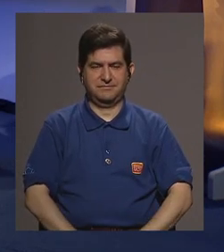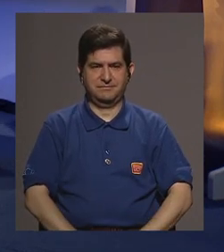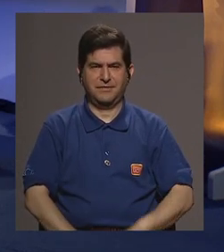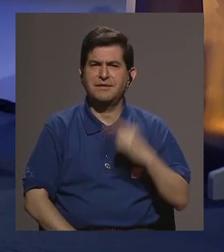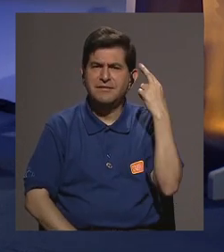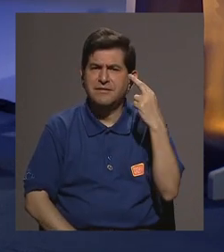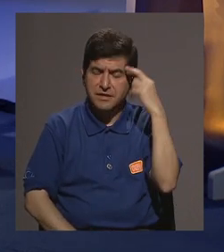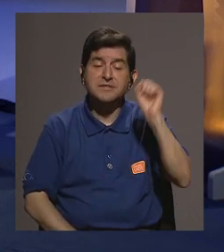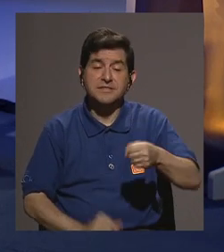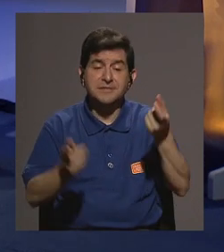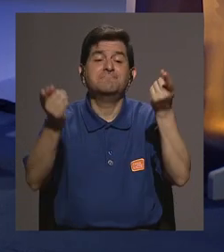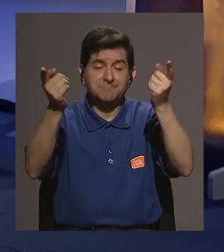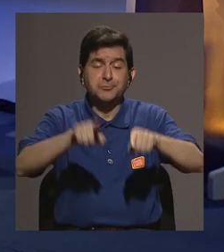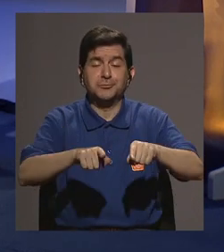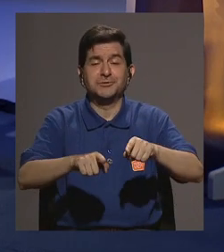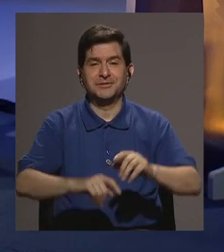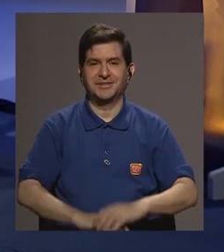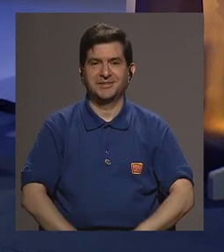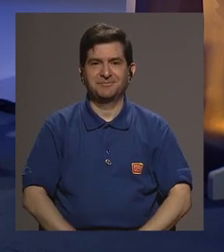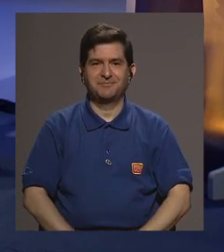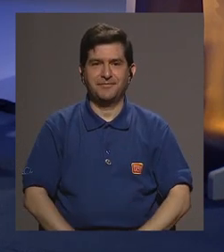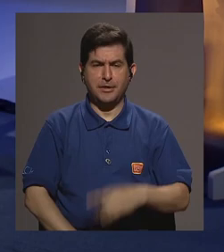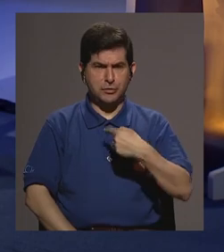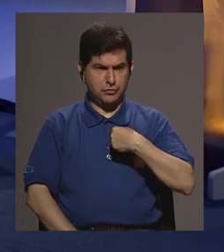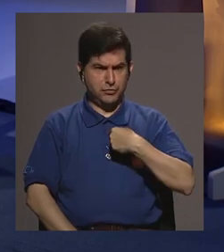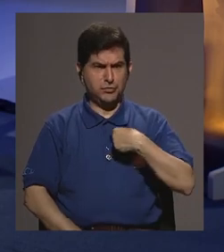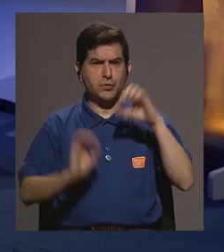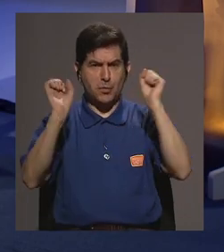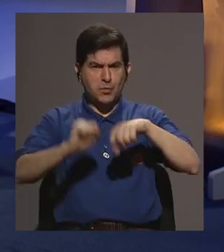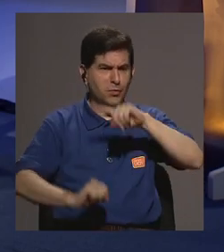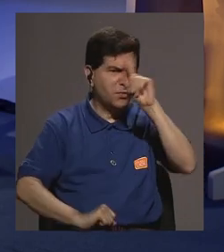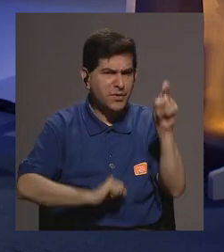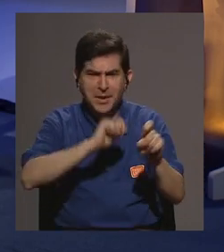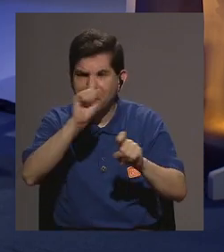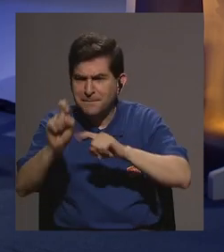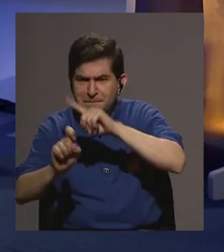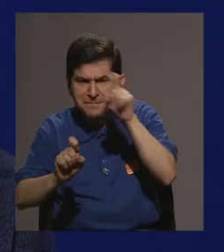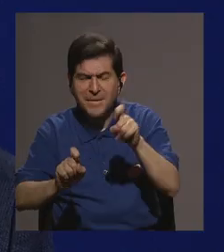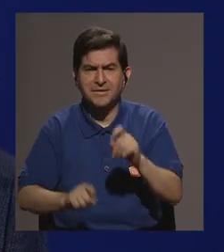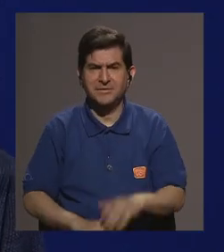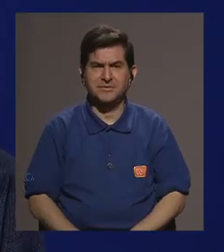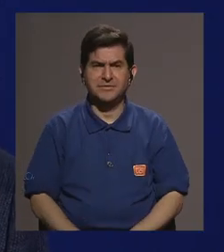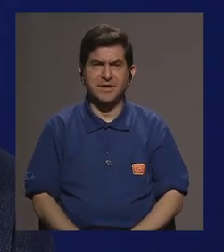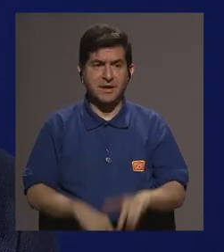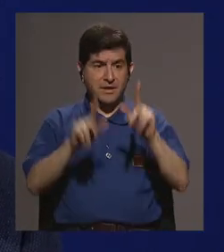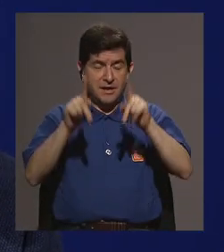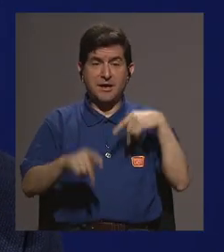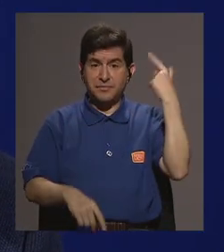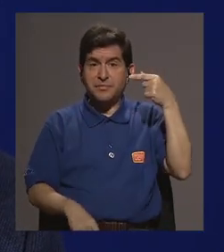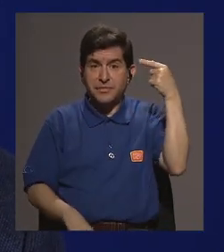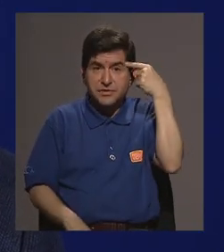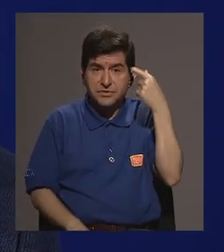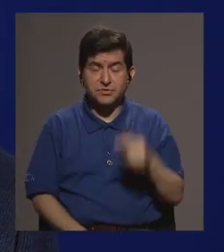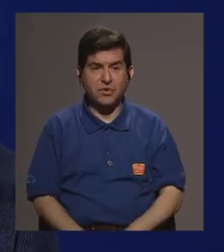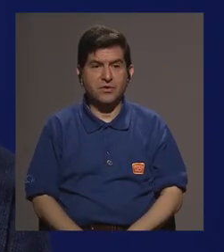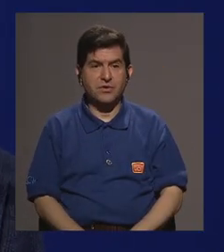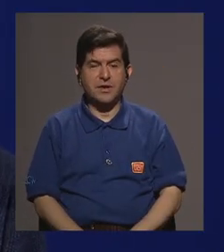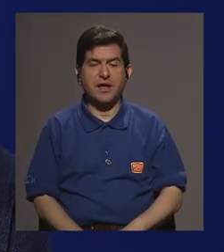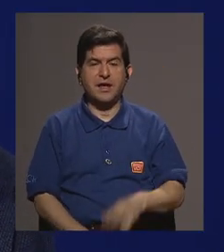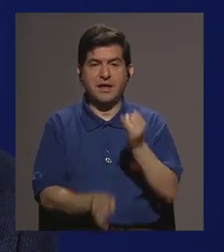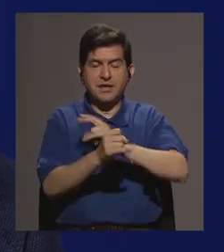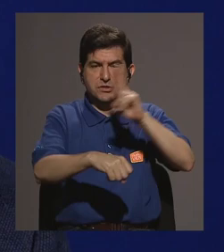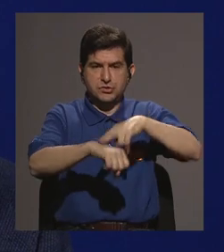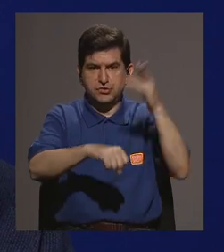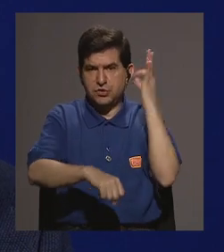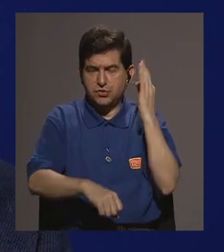distinto porque si se da si se da de hecho podría estar preguntar figuras del gobierno llámese